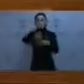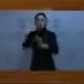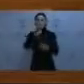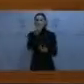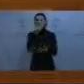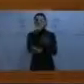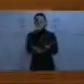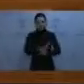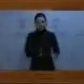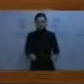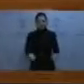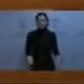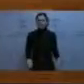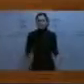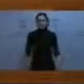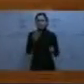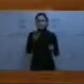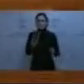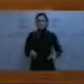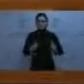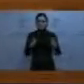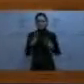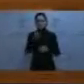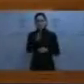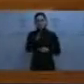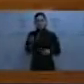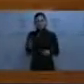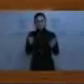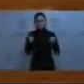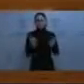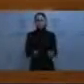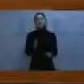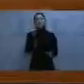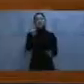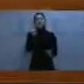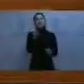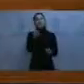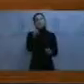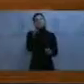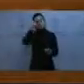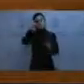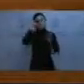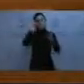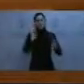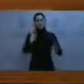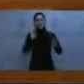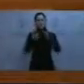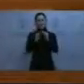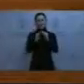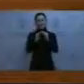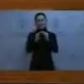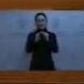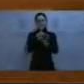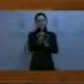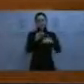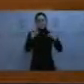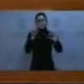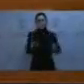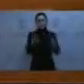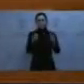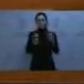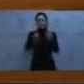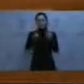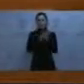Si ustedes me permiten, para nosotros, desde el PP, efectivamente esto es coherencia parlamentaria. Establecimos e impulsamos una